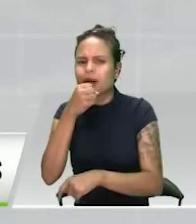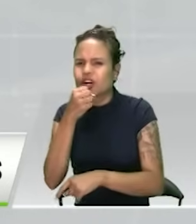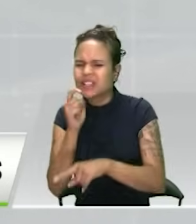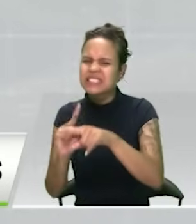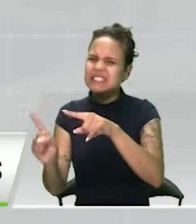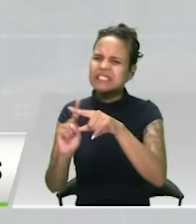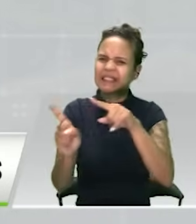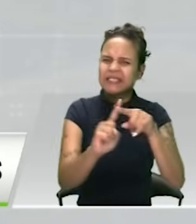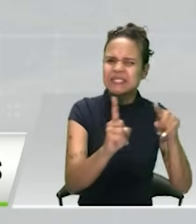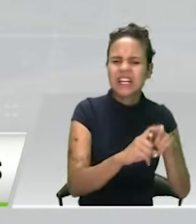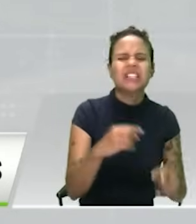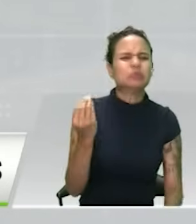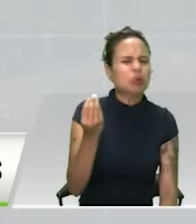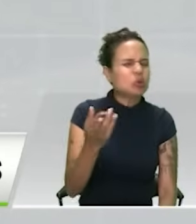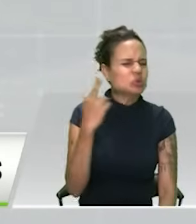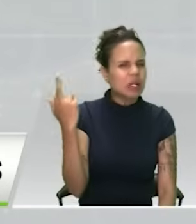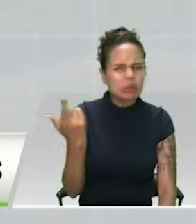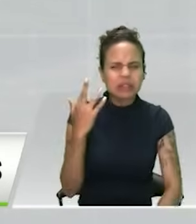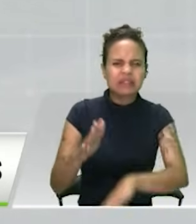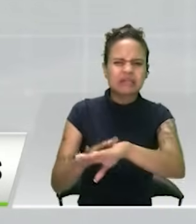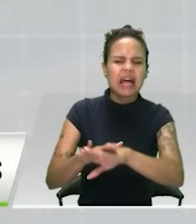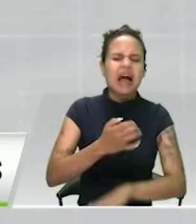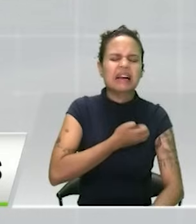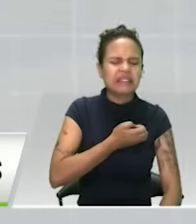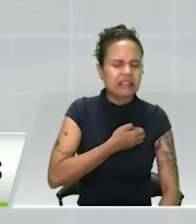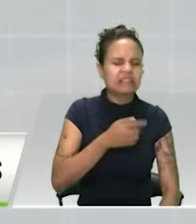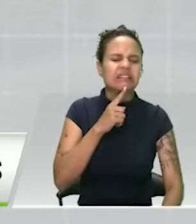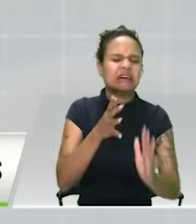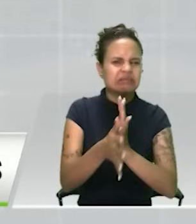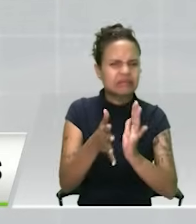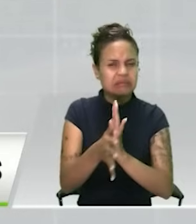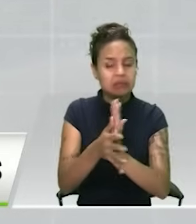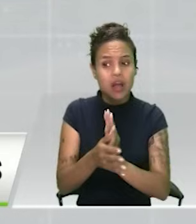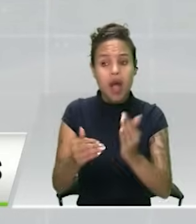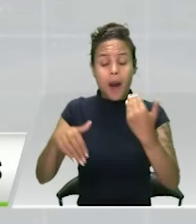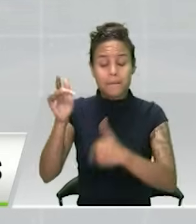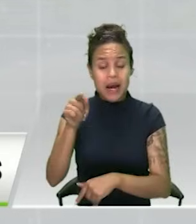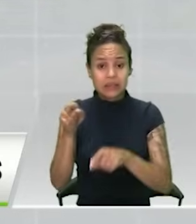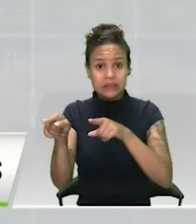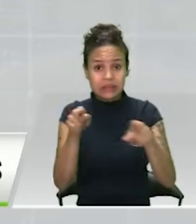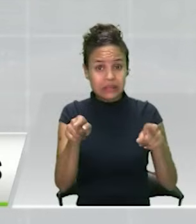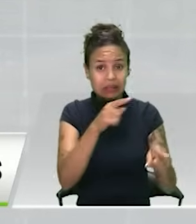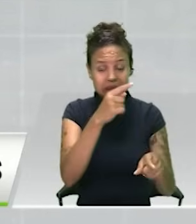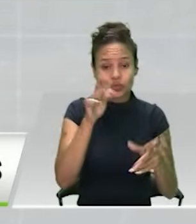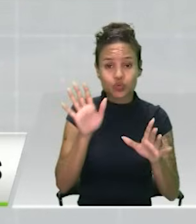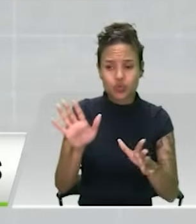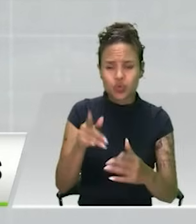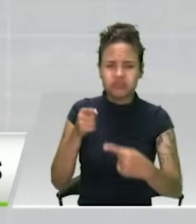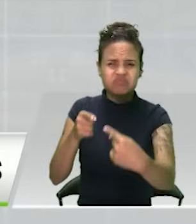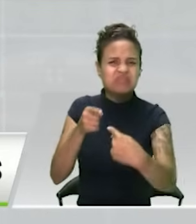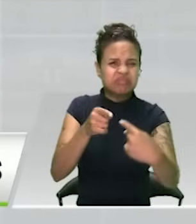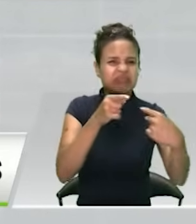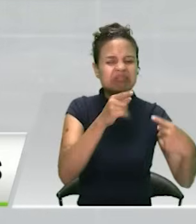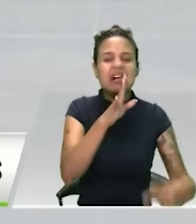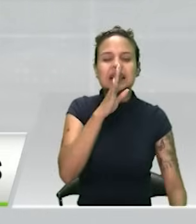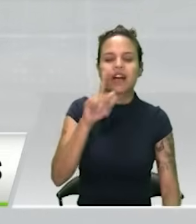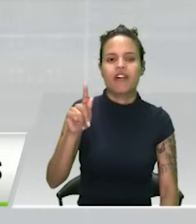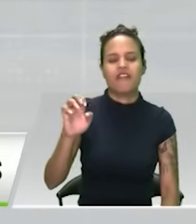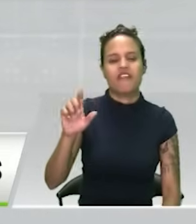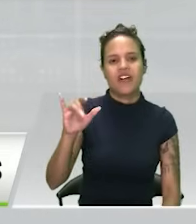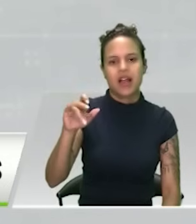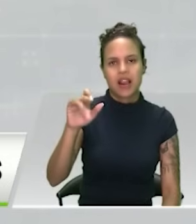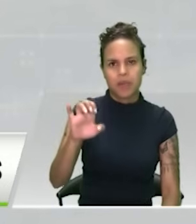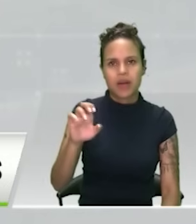en varios momentos de su alcaldía. Uno de los enfrentamientos más sonados fue el que sostuvo con Felipe Zuleta, de Blue